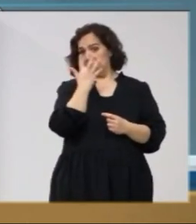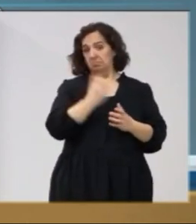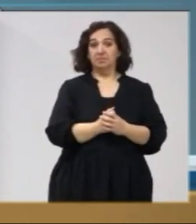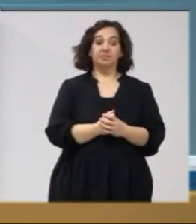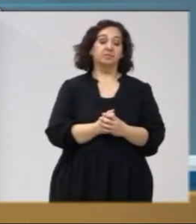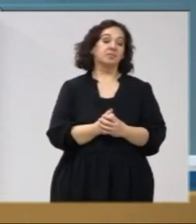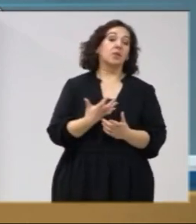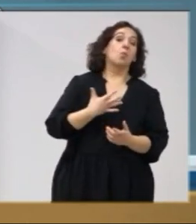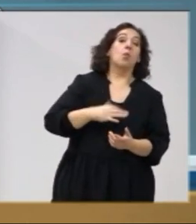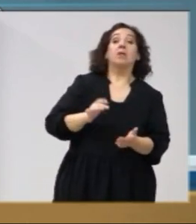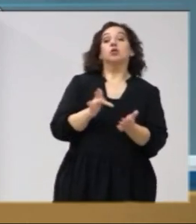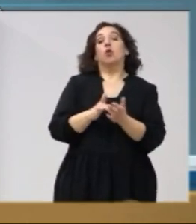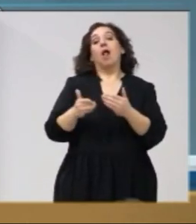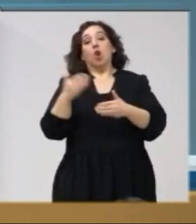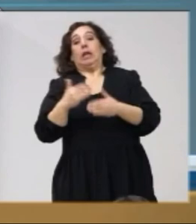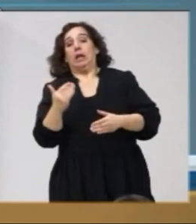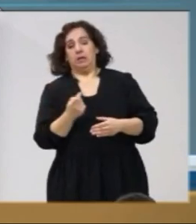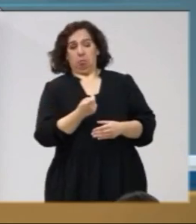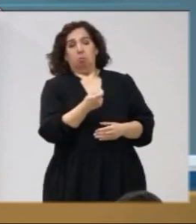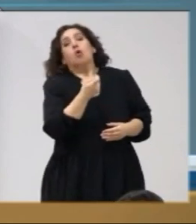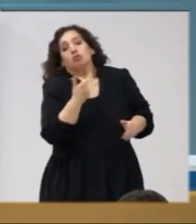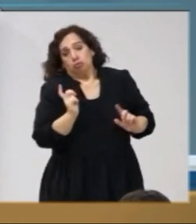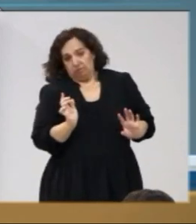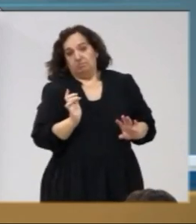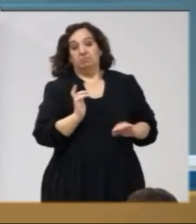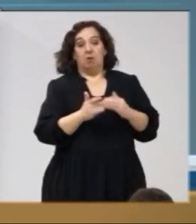que, salvo que les haya tocado la lotería, que son muy pocos,